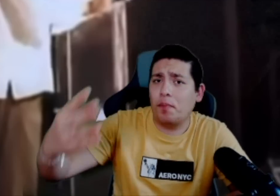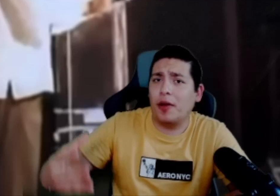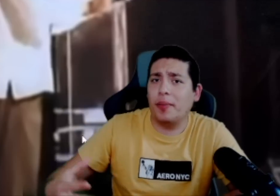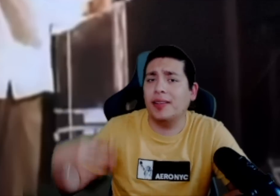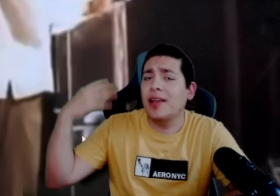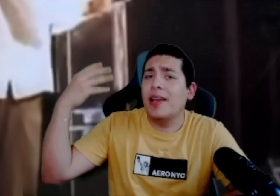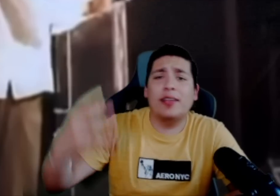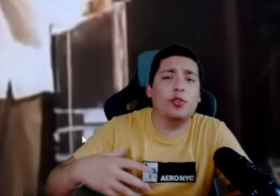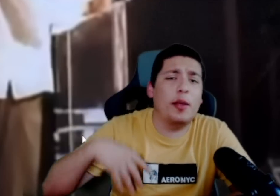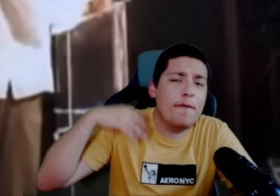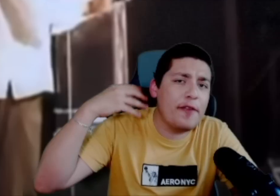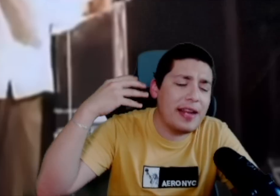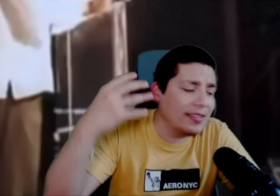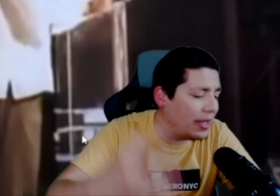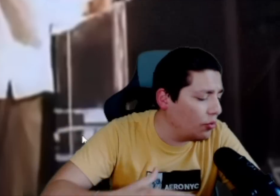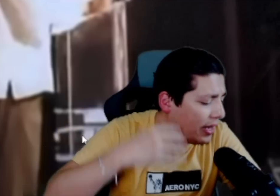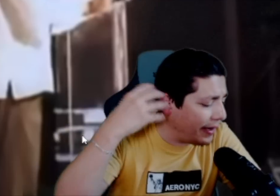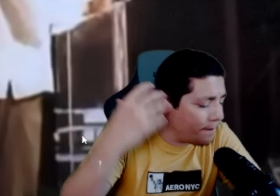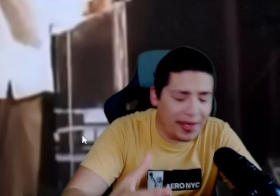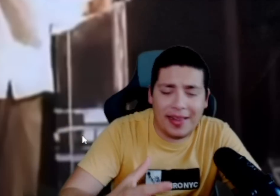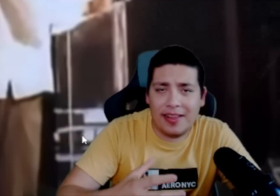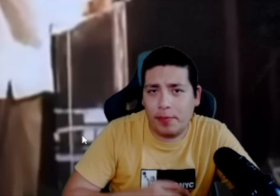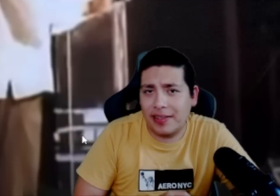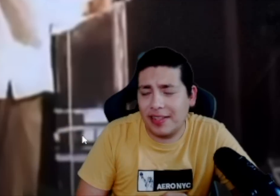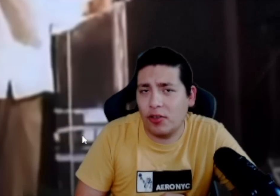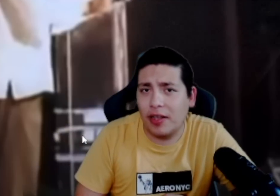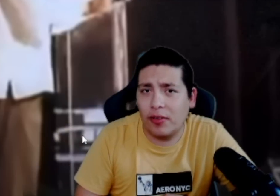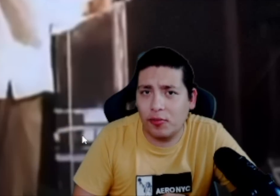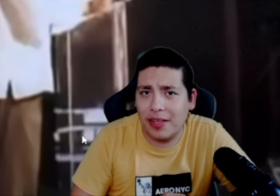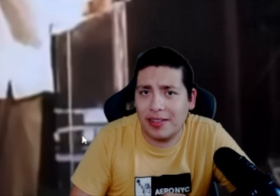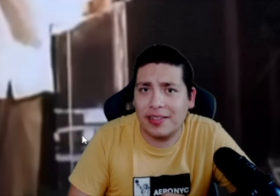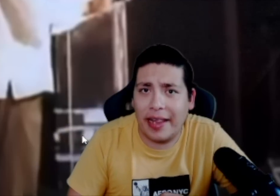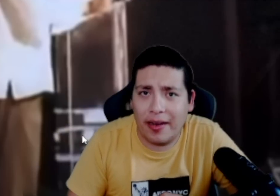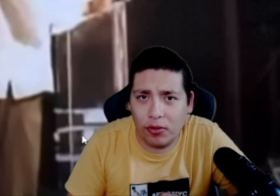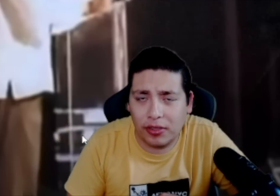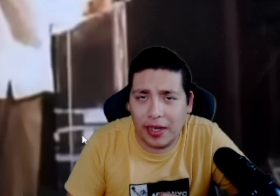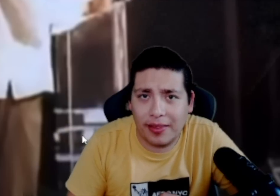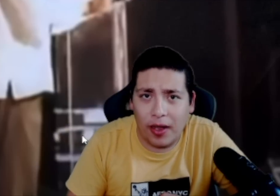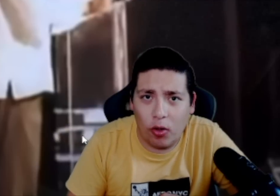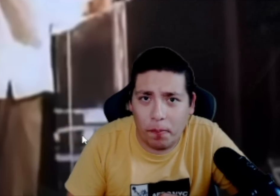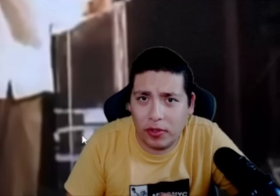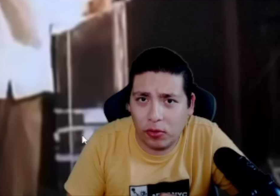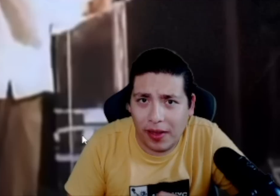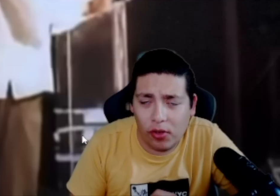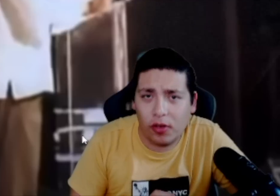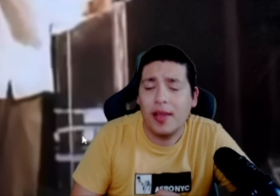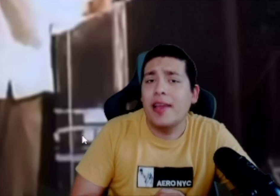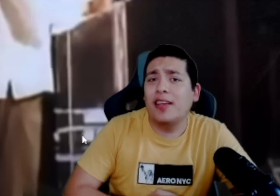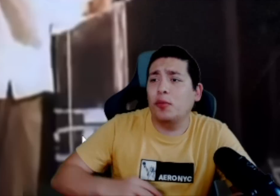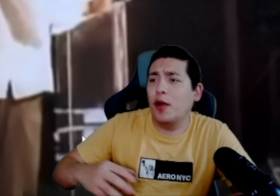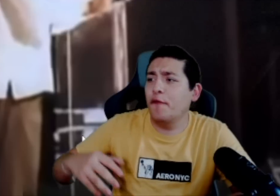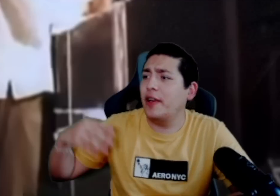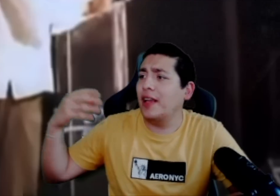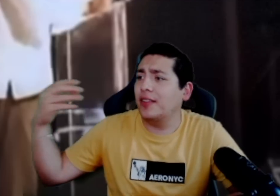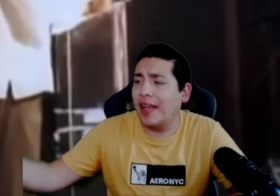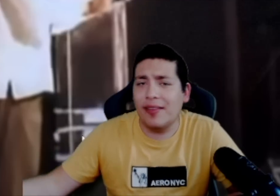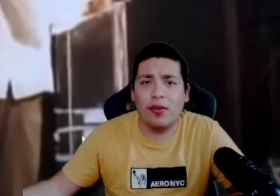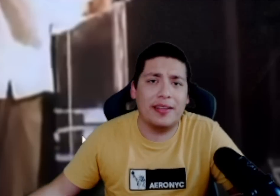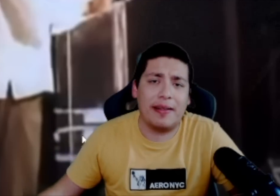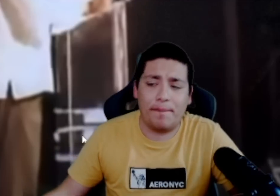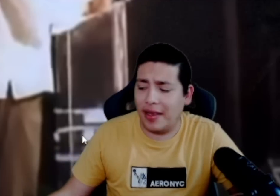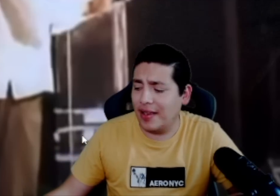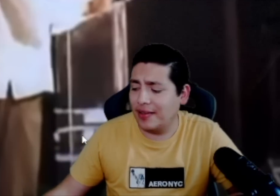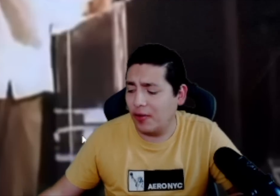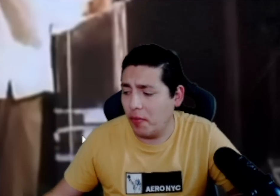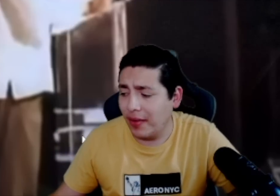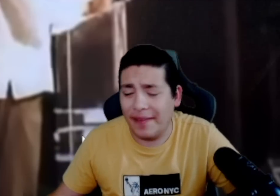misma Coparmex, estuvieron financiando una campaña de desprestigio en el 2006 en contra de López Obrador. Estuvieron financiando